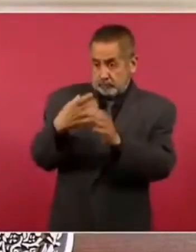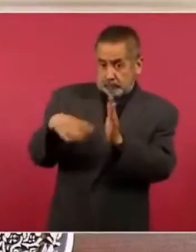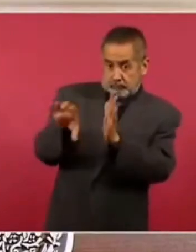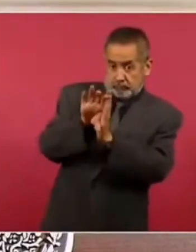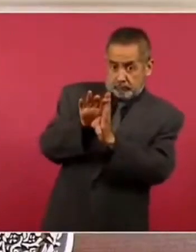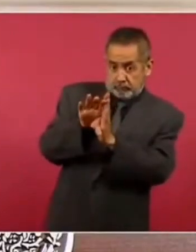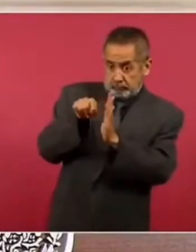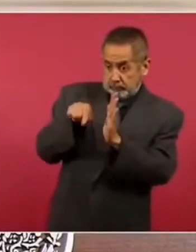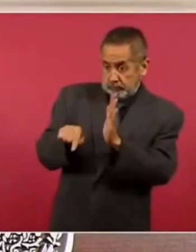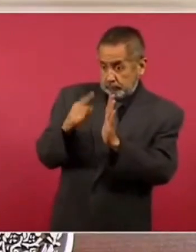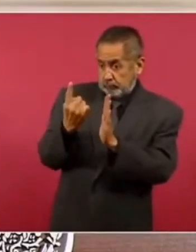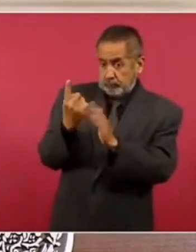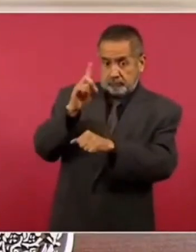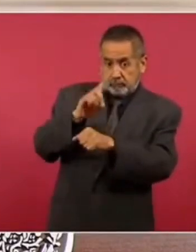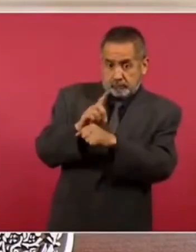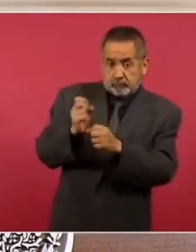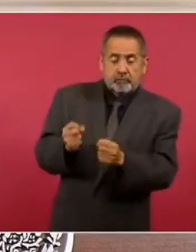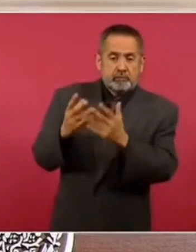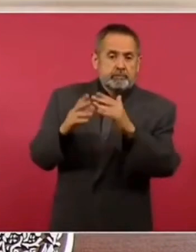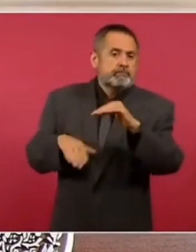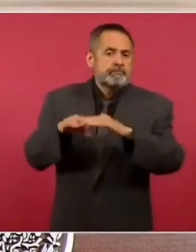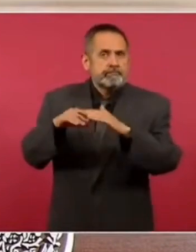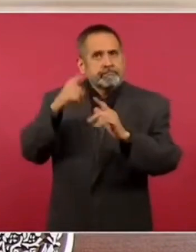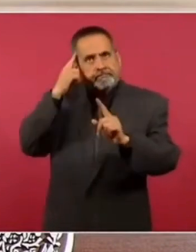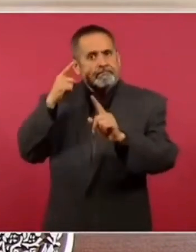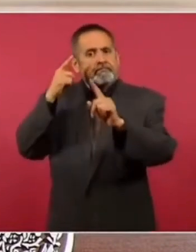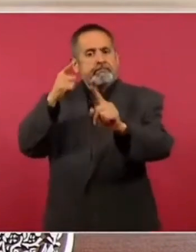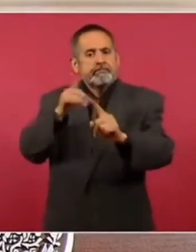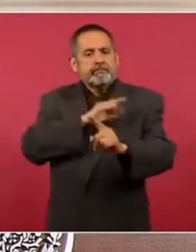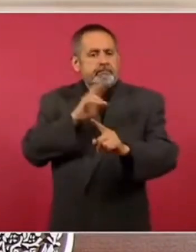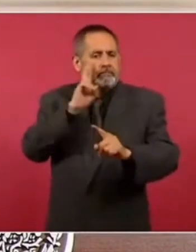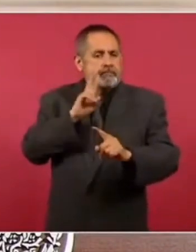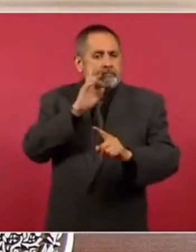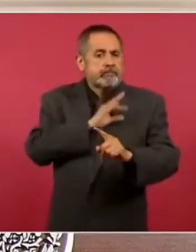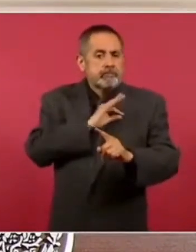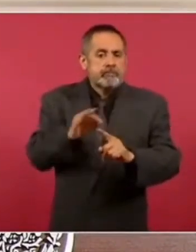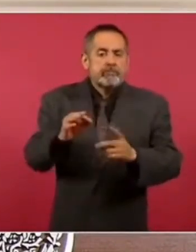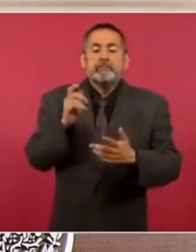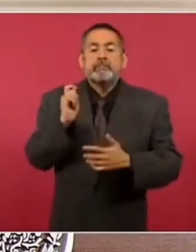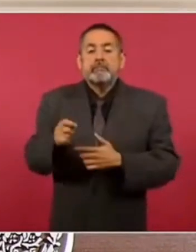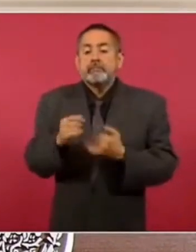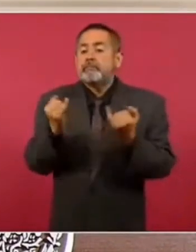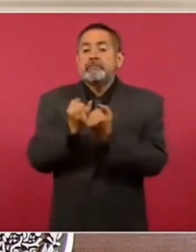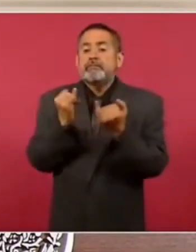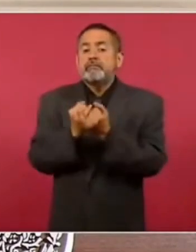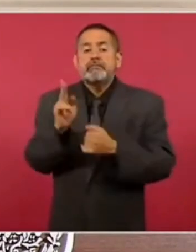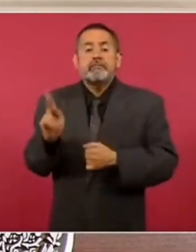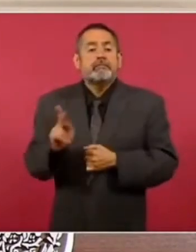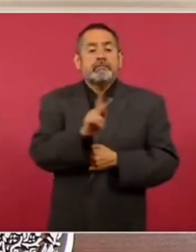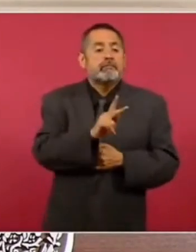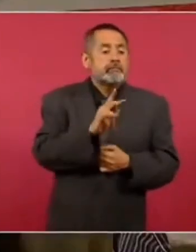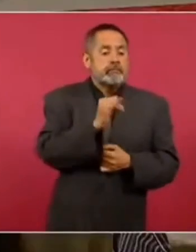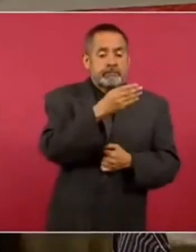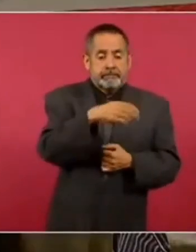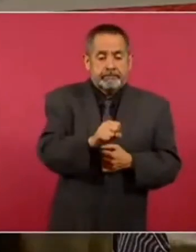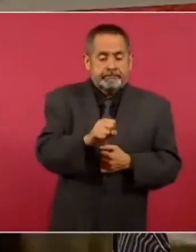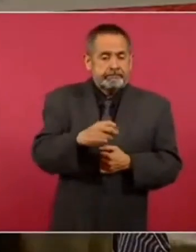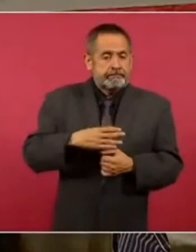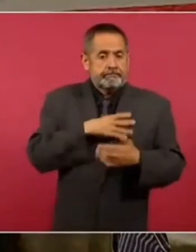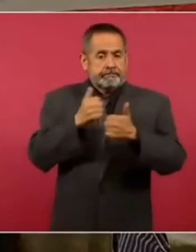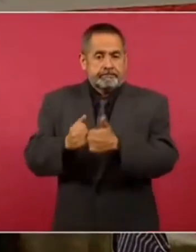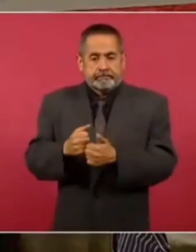quirófano en un día. La meta que tenemos es alcanzar la productividad que tiene el programa IMSS-Bienestar, que